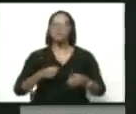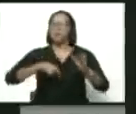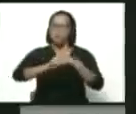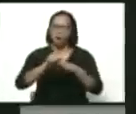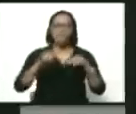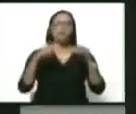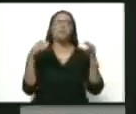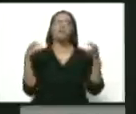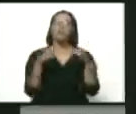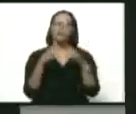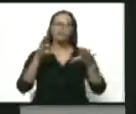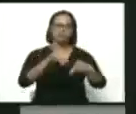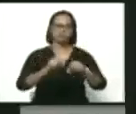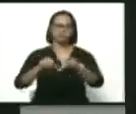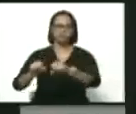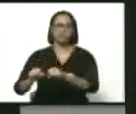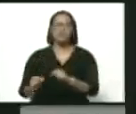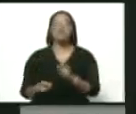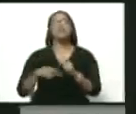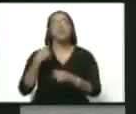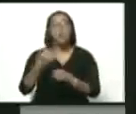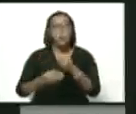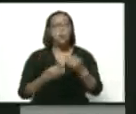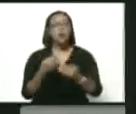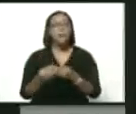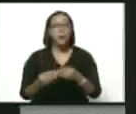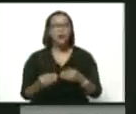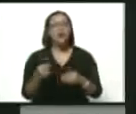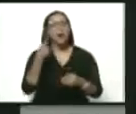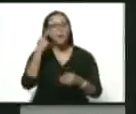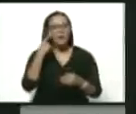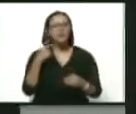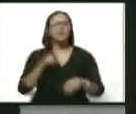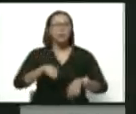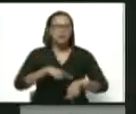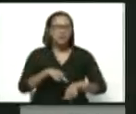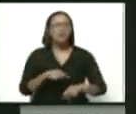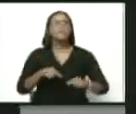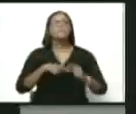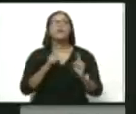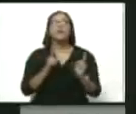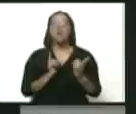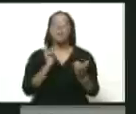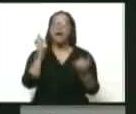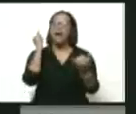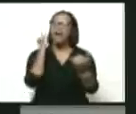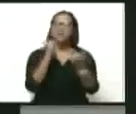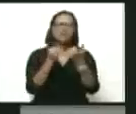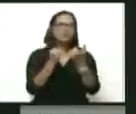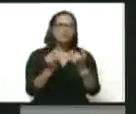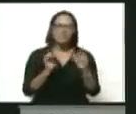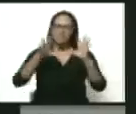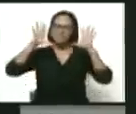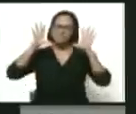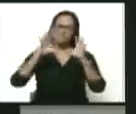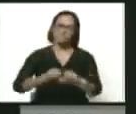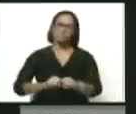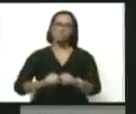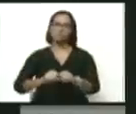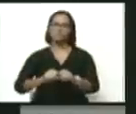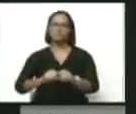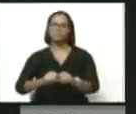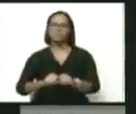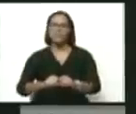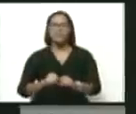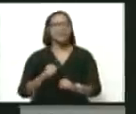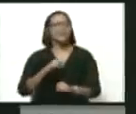vamos. Que puede ser poco a poco a veces, que puede tardar, pero vamos a llegar hasta la última mafia y no le va a